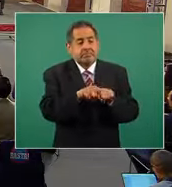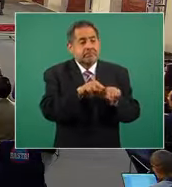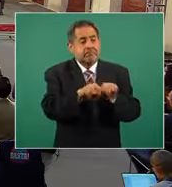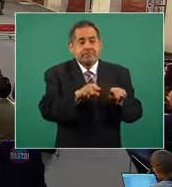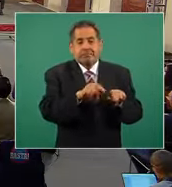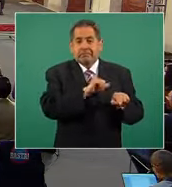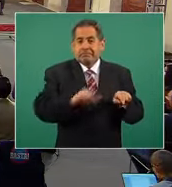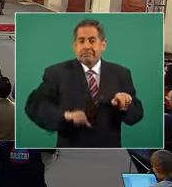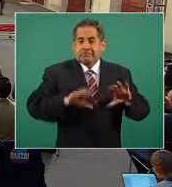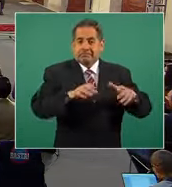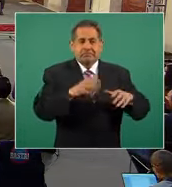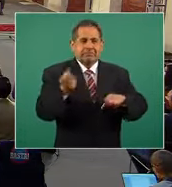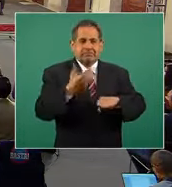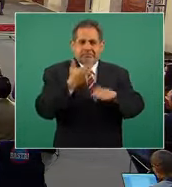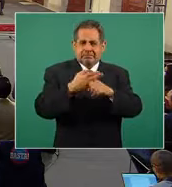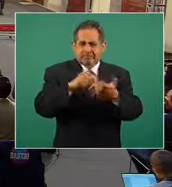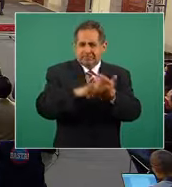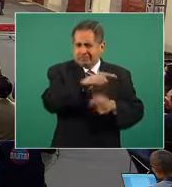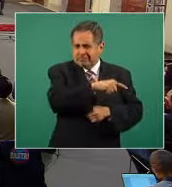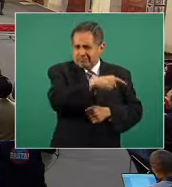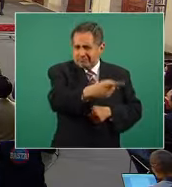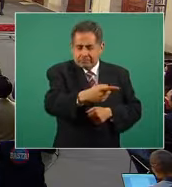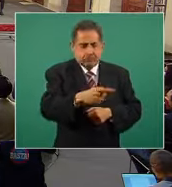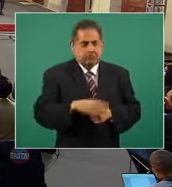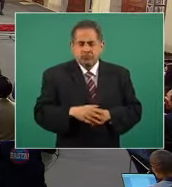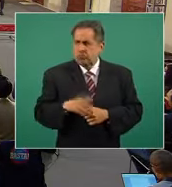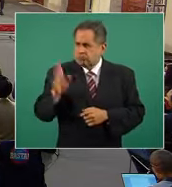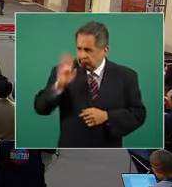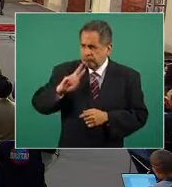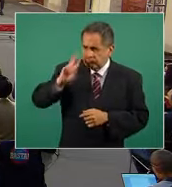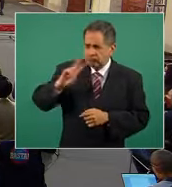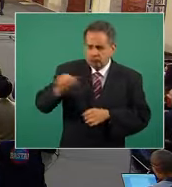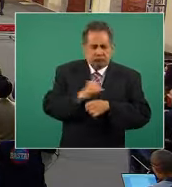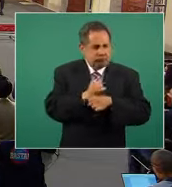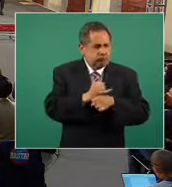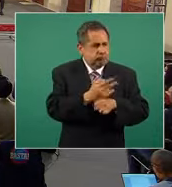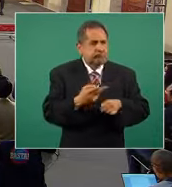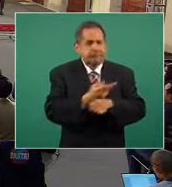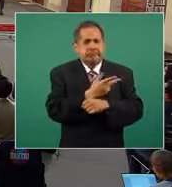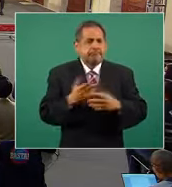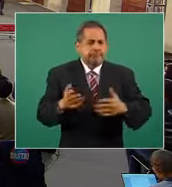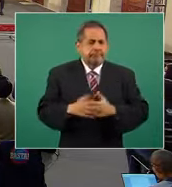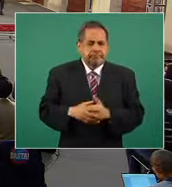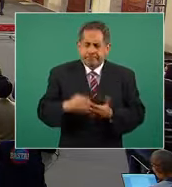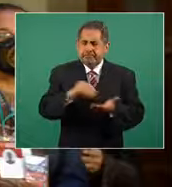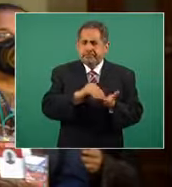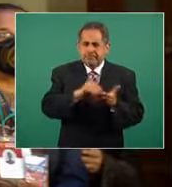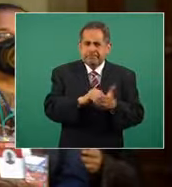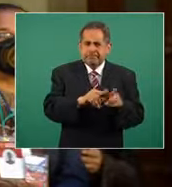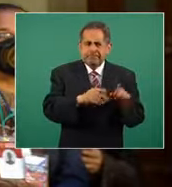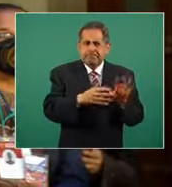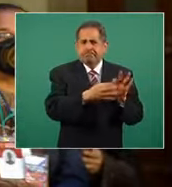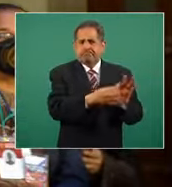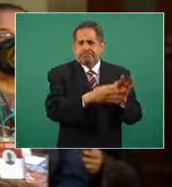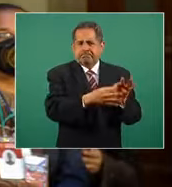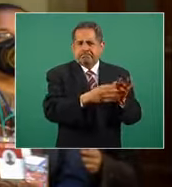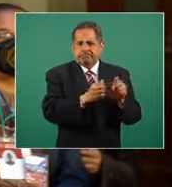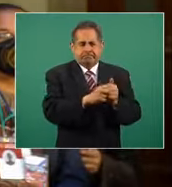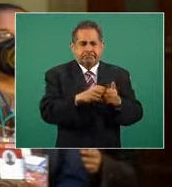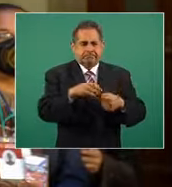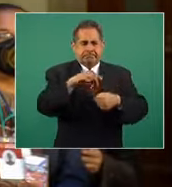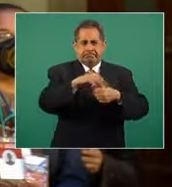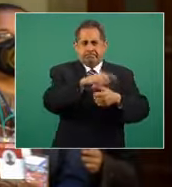alcaldía como secretario técnico, y usted dijo que se iba a investigar este asunto. Entonces, sí está muy al margen del proceso